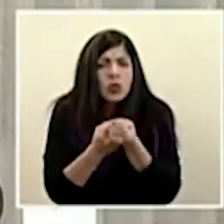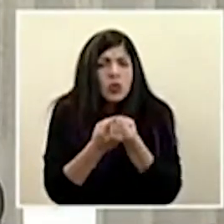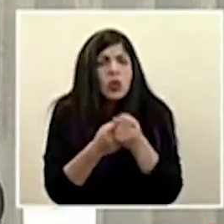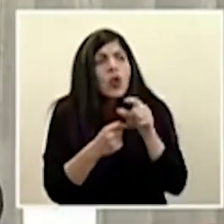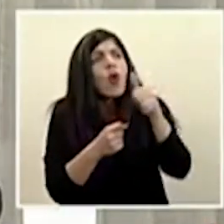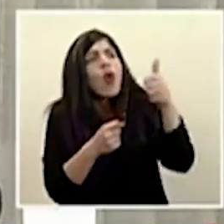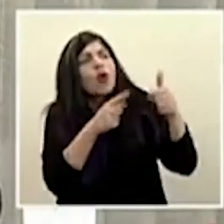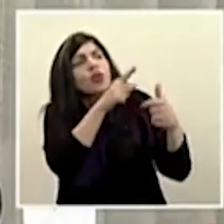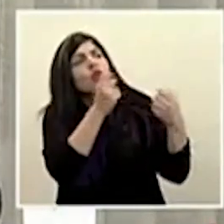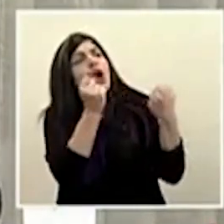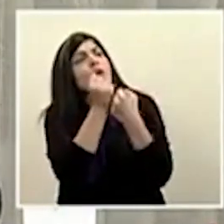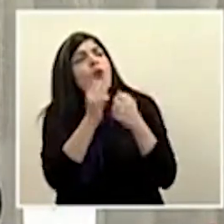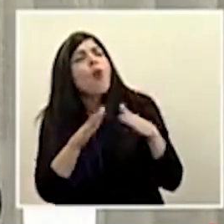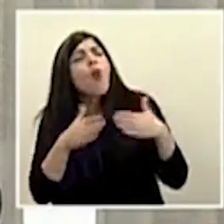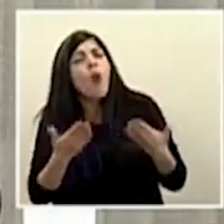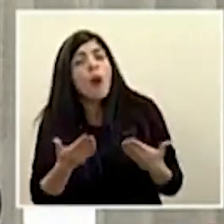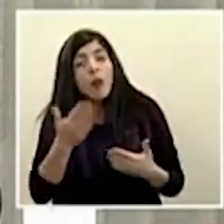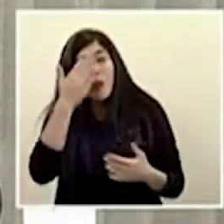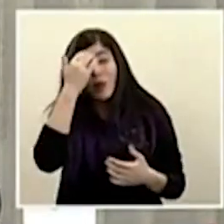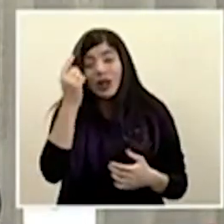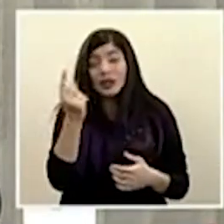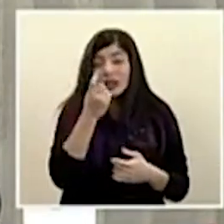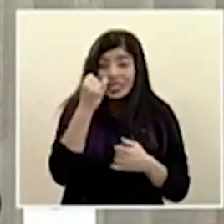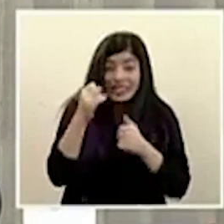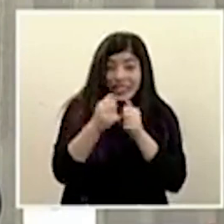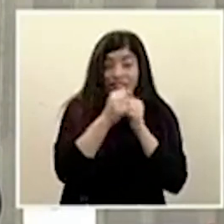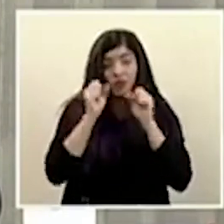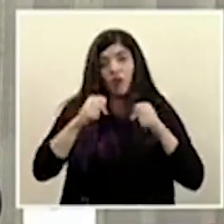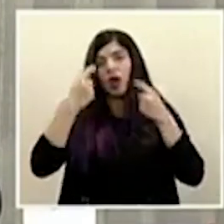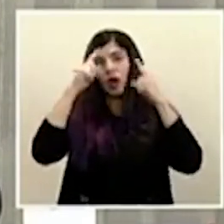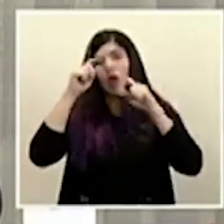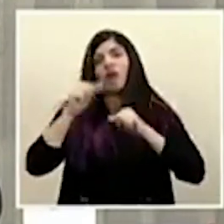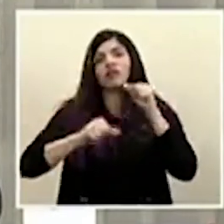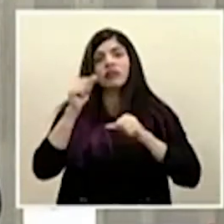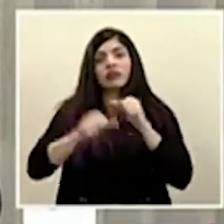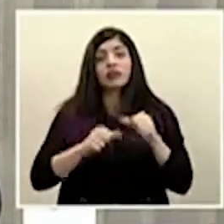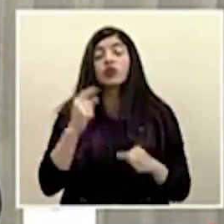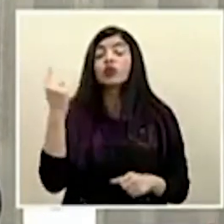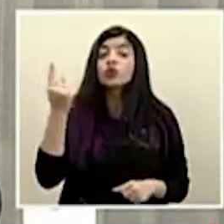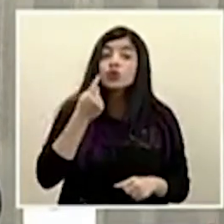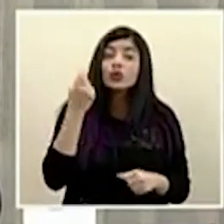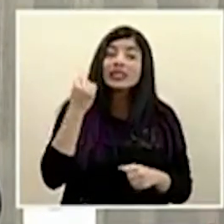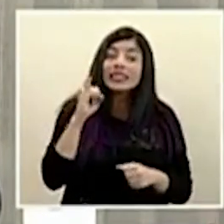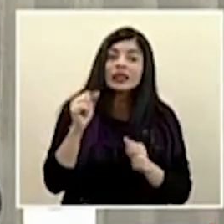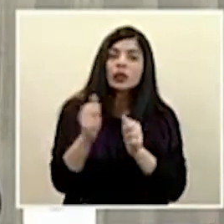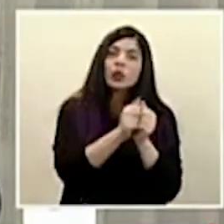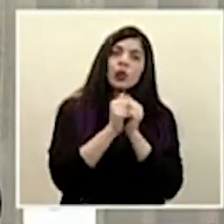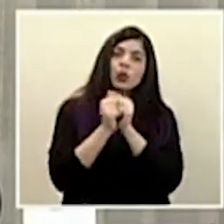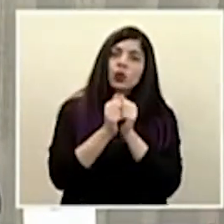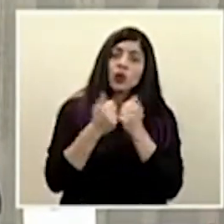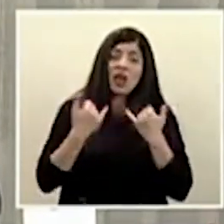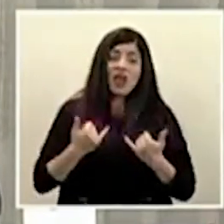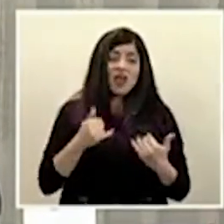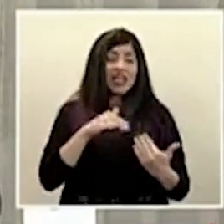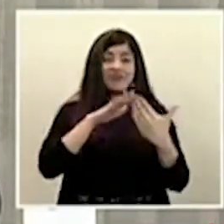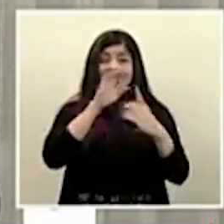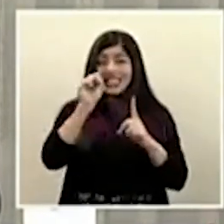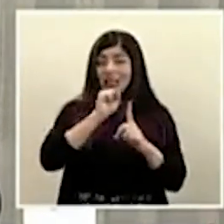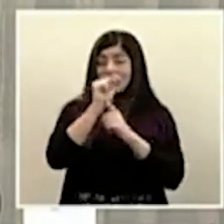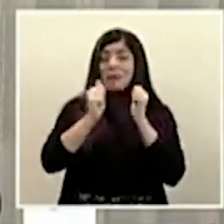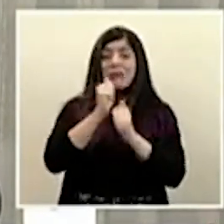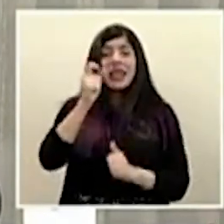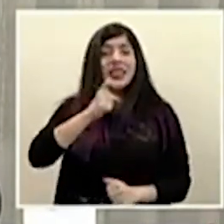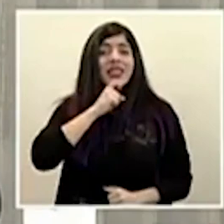los otros también. Porque solo unidos saldremos adelante. Solo juntos. Estamos frente a una de las situaciones